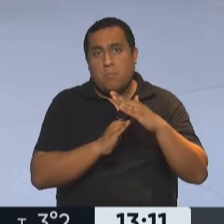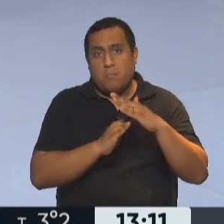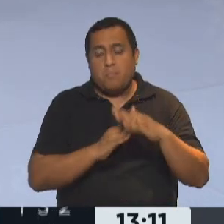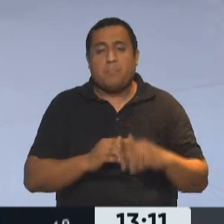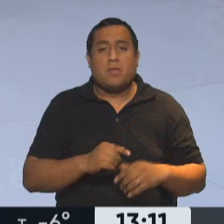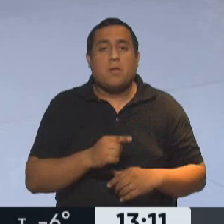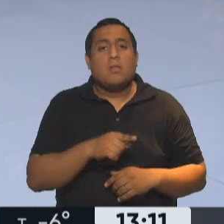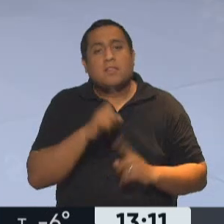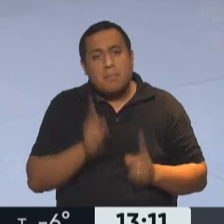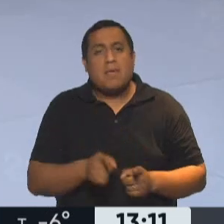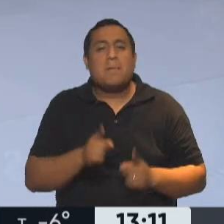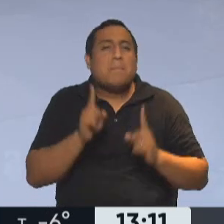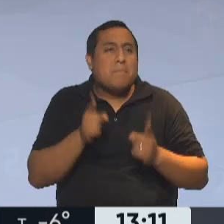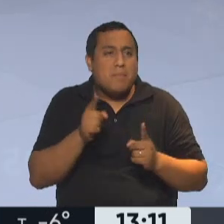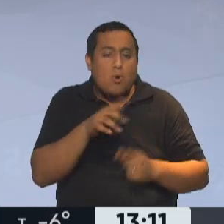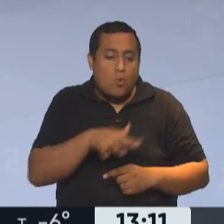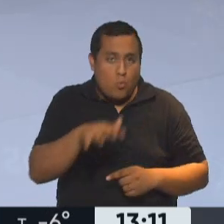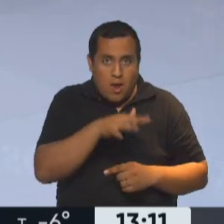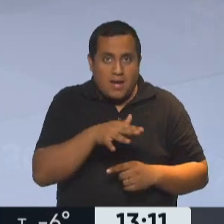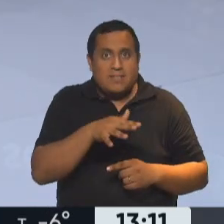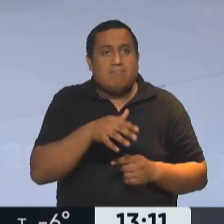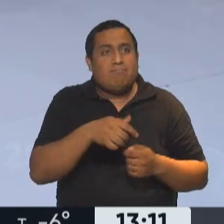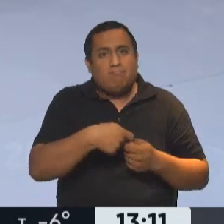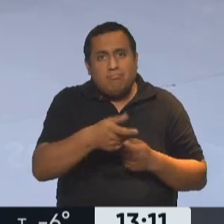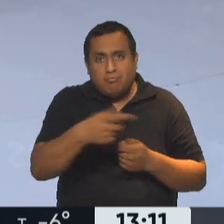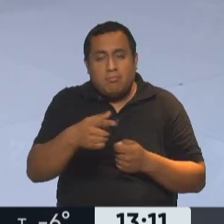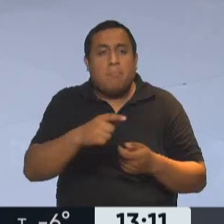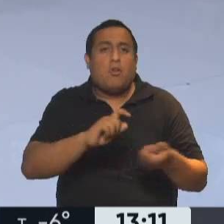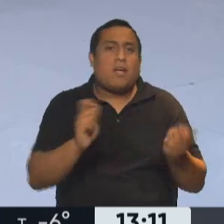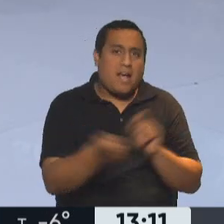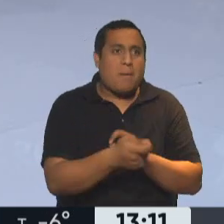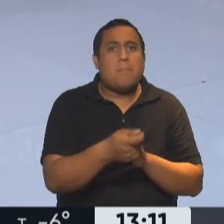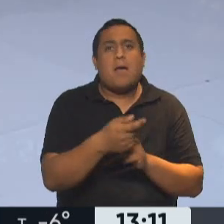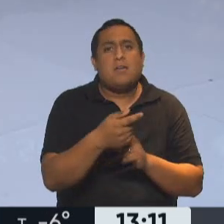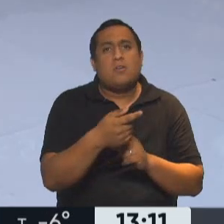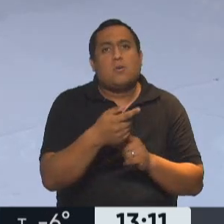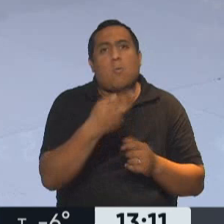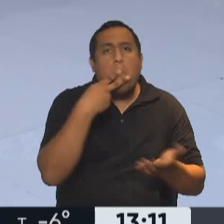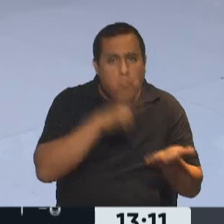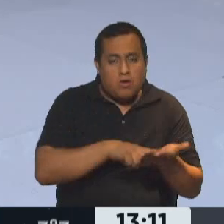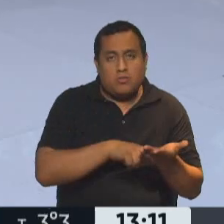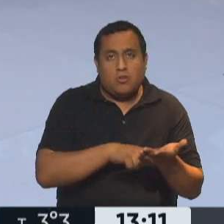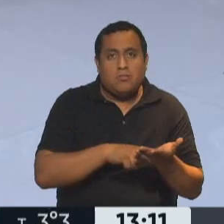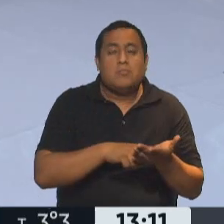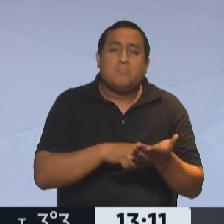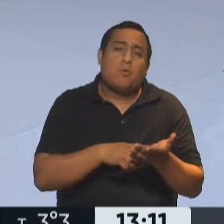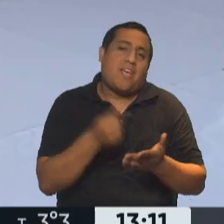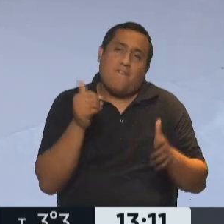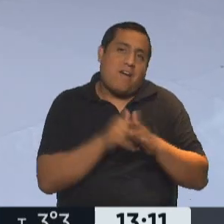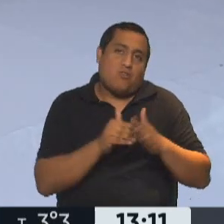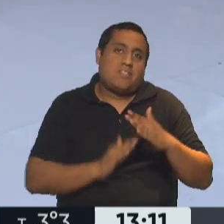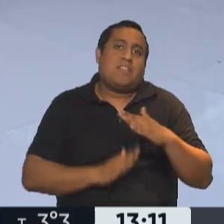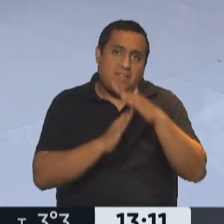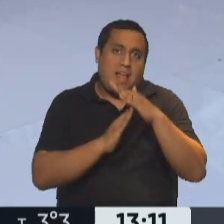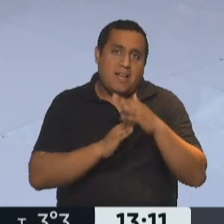En algún punto salen del mismo lugar, pero se transforman en recaudación fiscal, es decir, tributaria, porque salen de emisión del Banco Central, que no